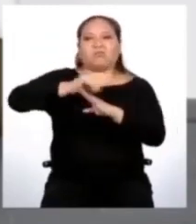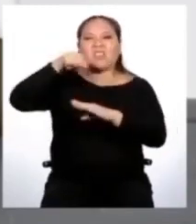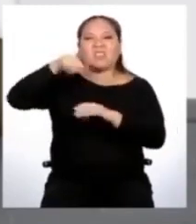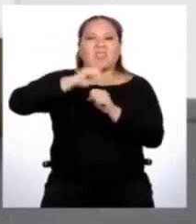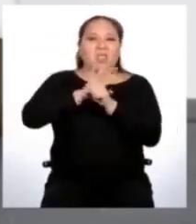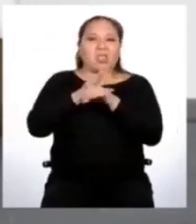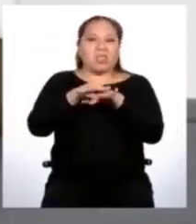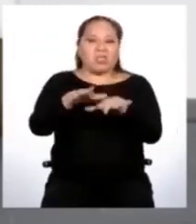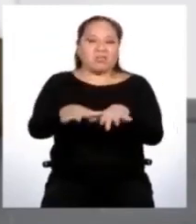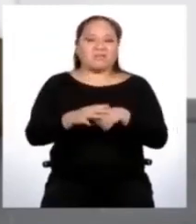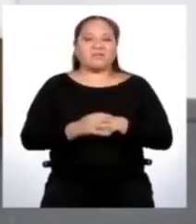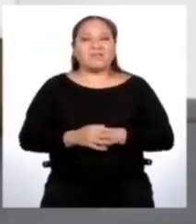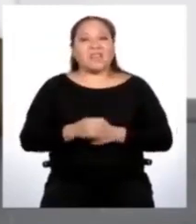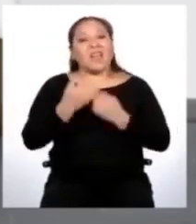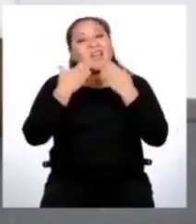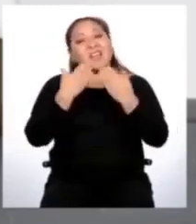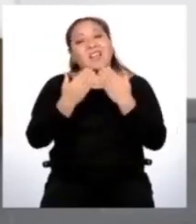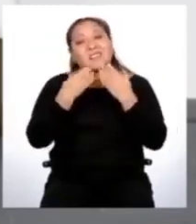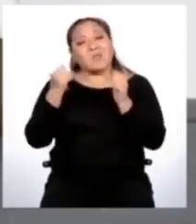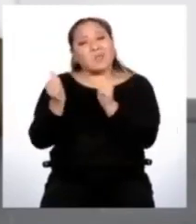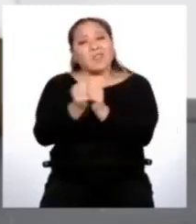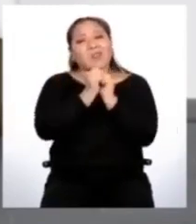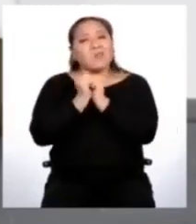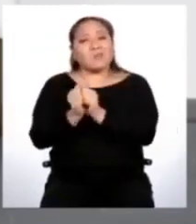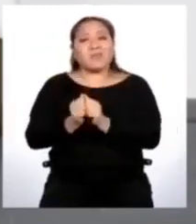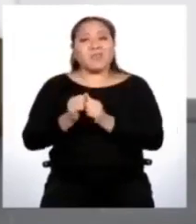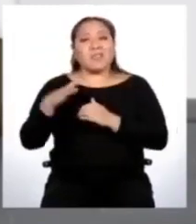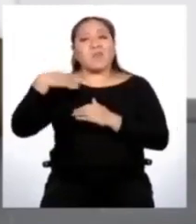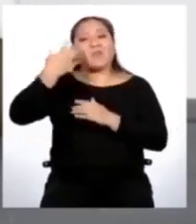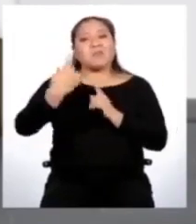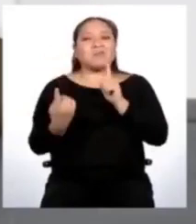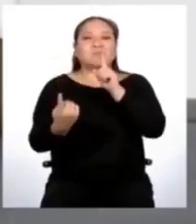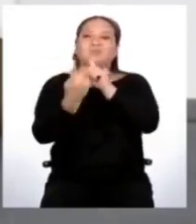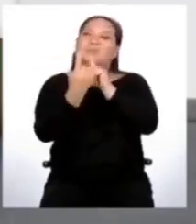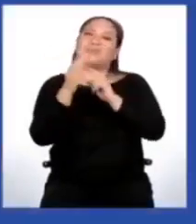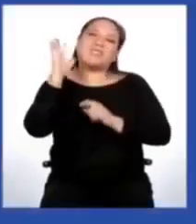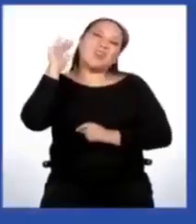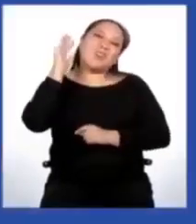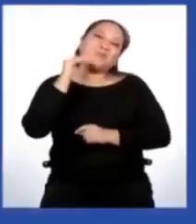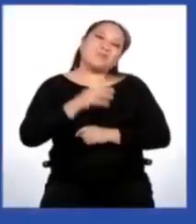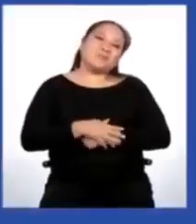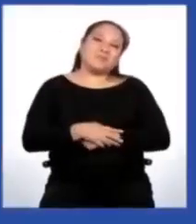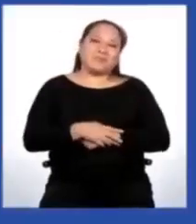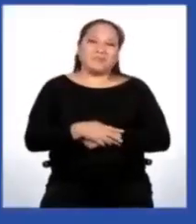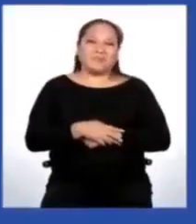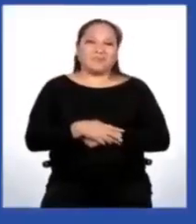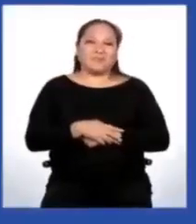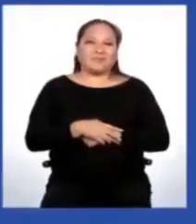Muchas gracias por acompañarnos. Nos vemos en la próxima actividad. ¡Chao!